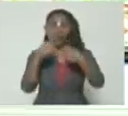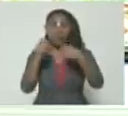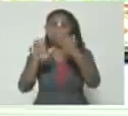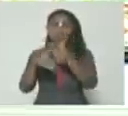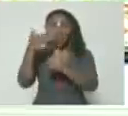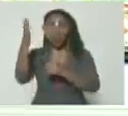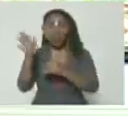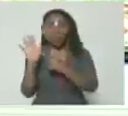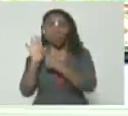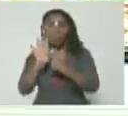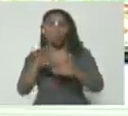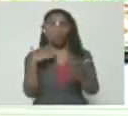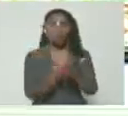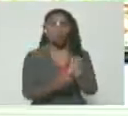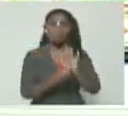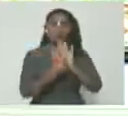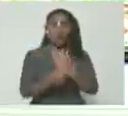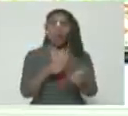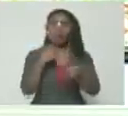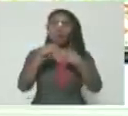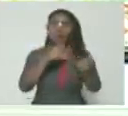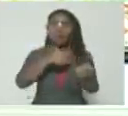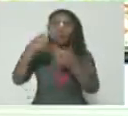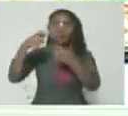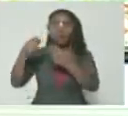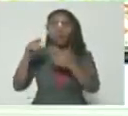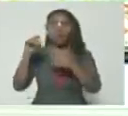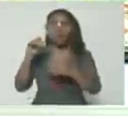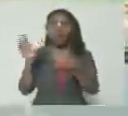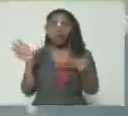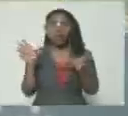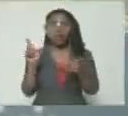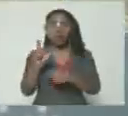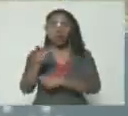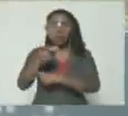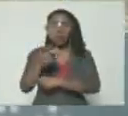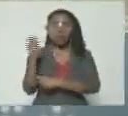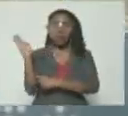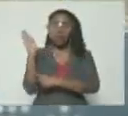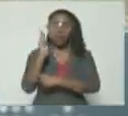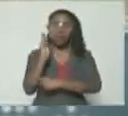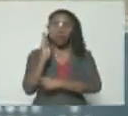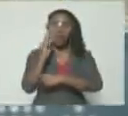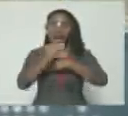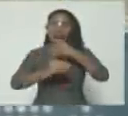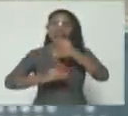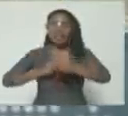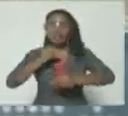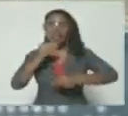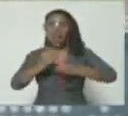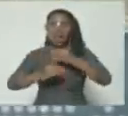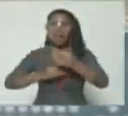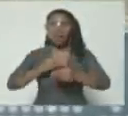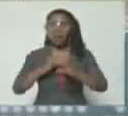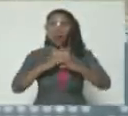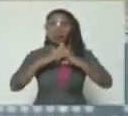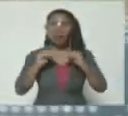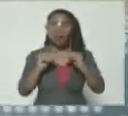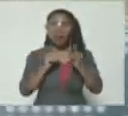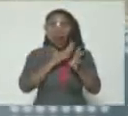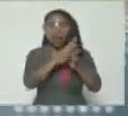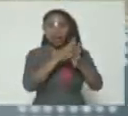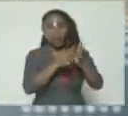para mostrar la exportación de camarones que se ha venido consolidando en toda su